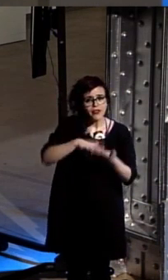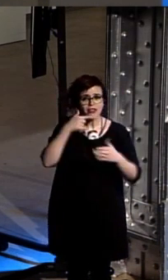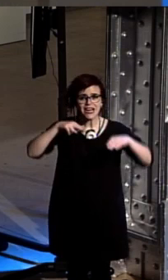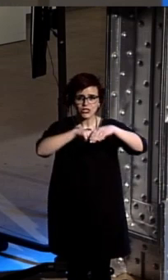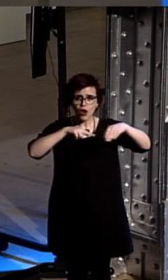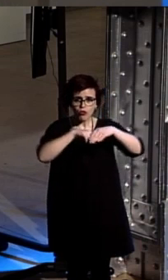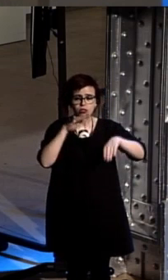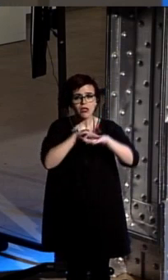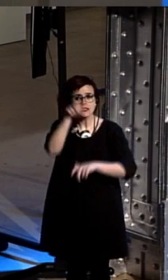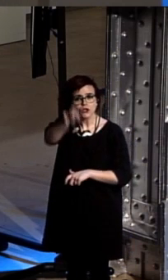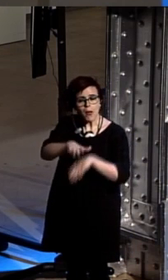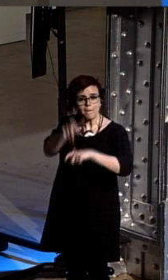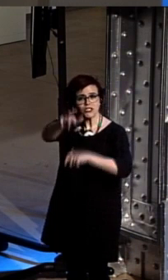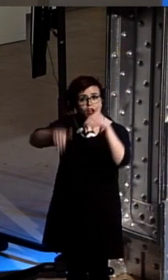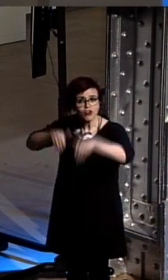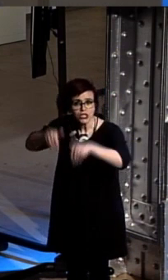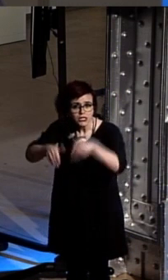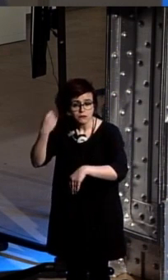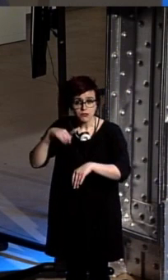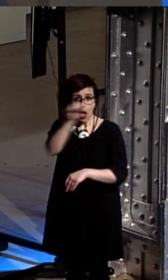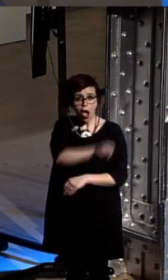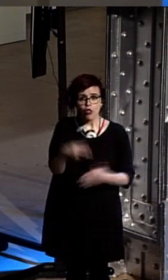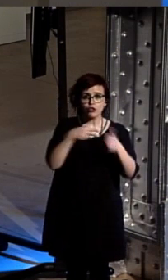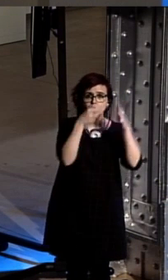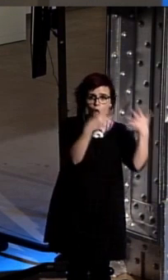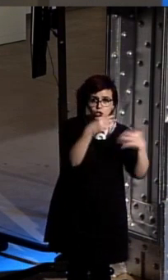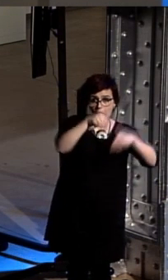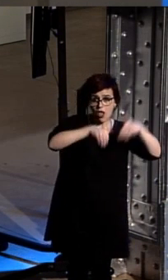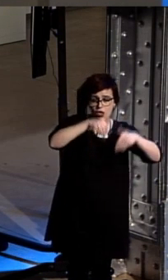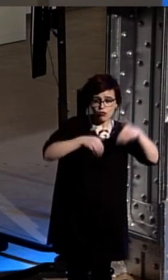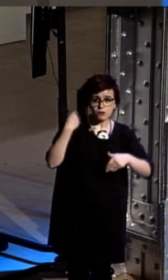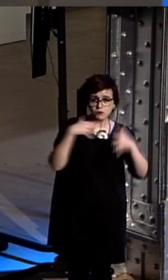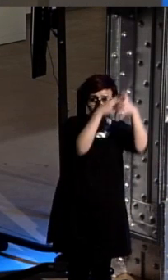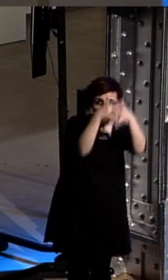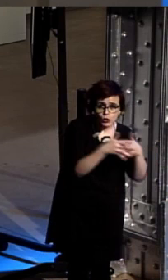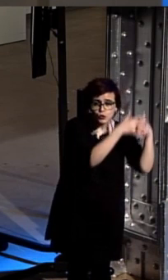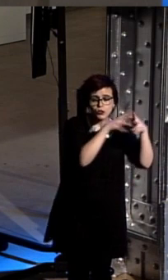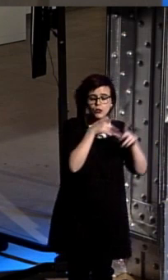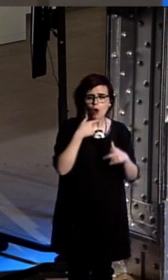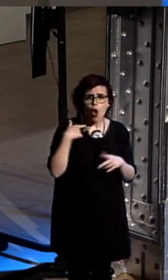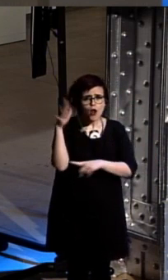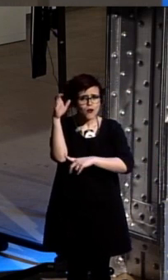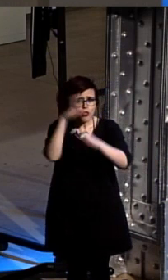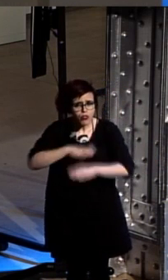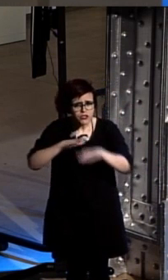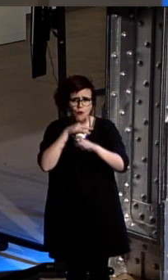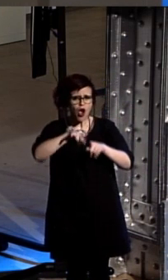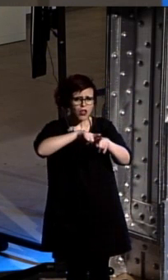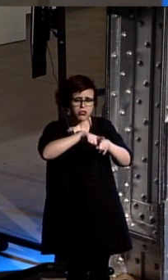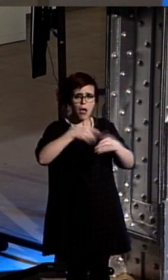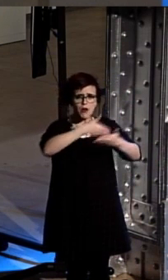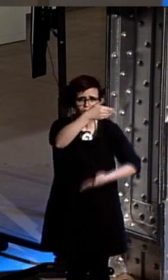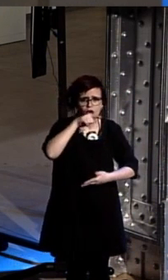estaban haciendo los votantes en las elecciones de 2008, y los neurocientíficos se metieron muchísimo con el New York Times. Dijeron